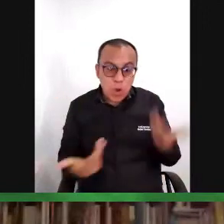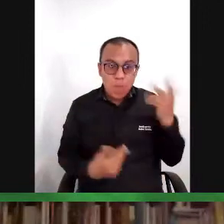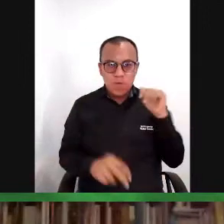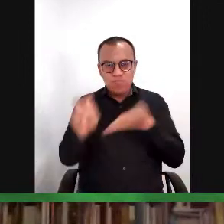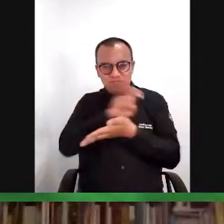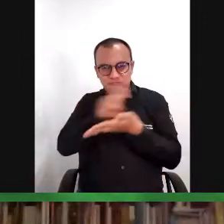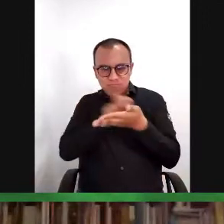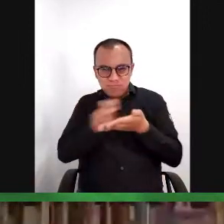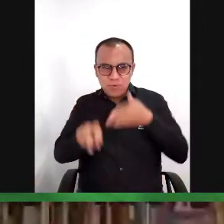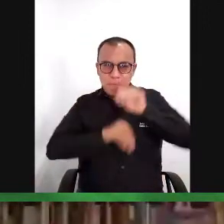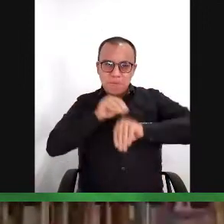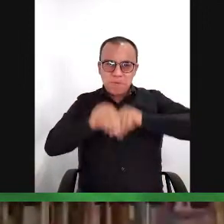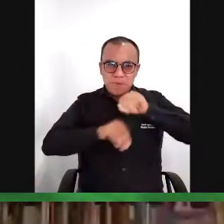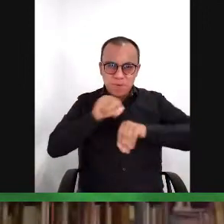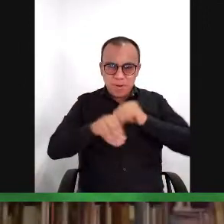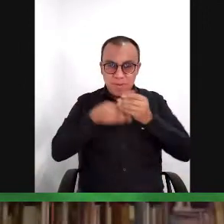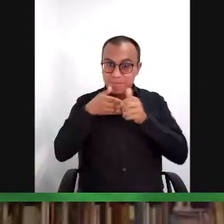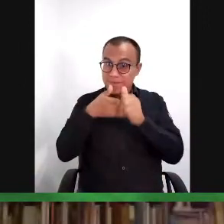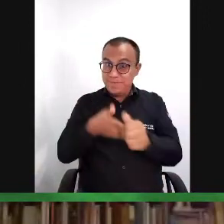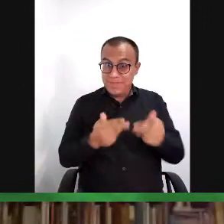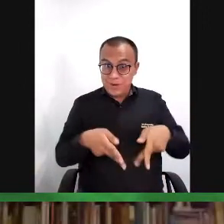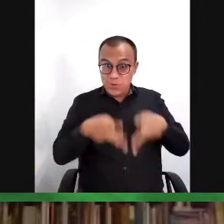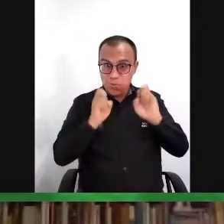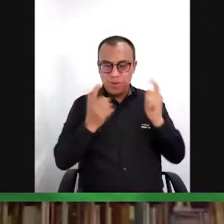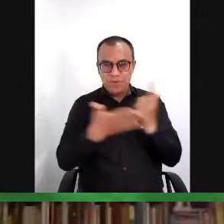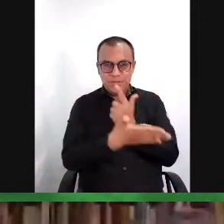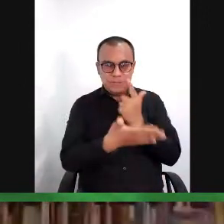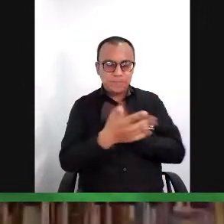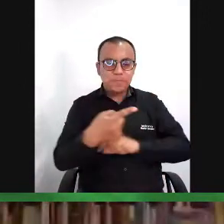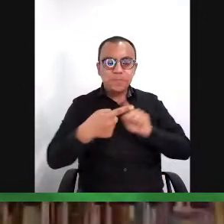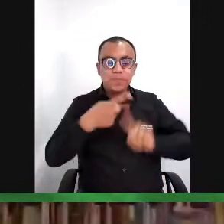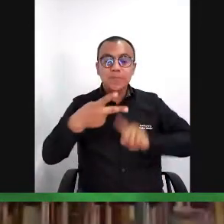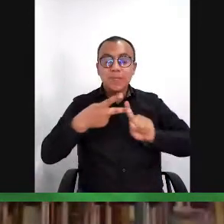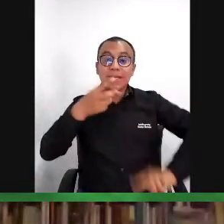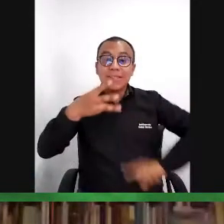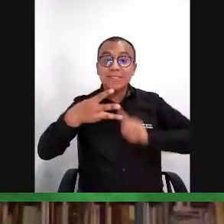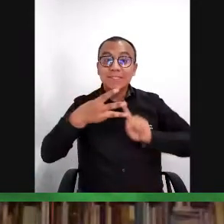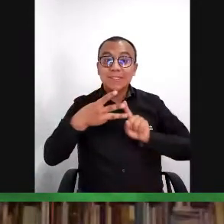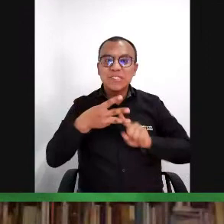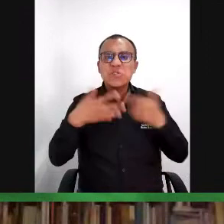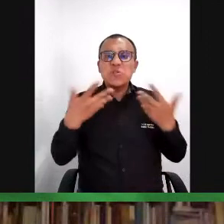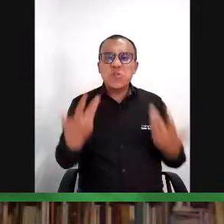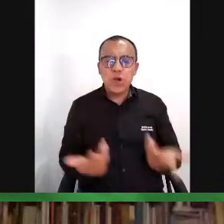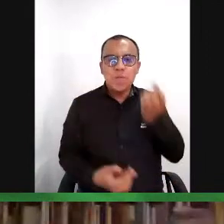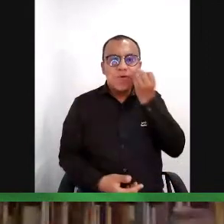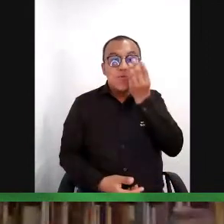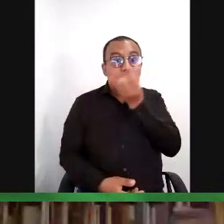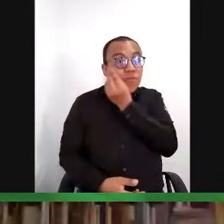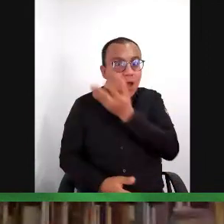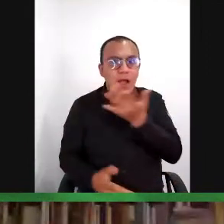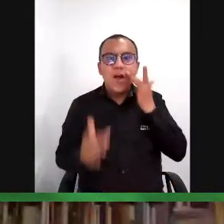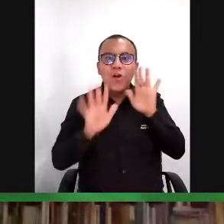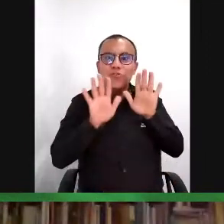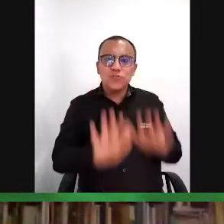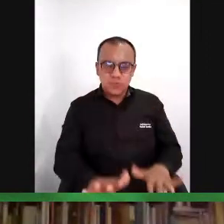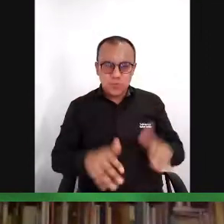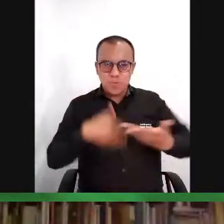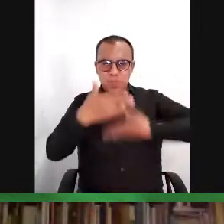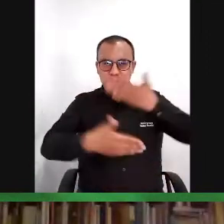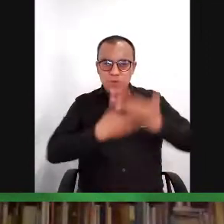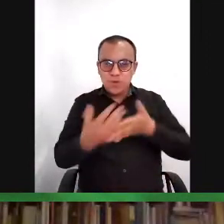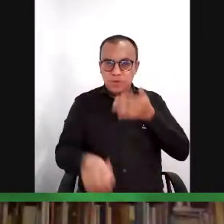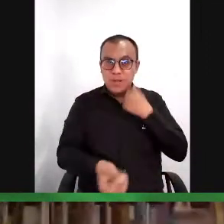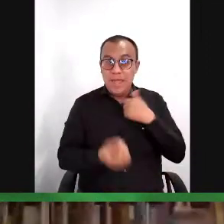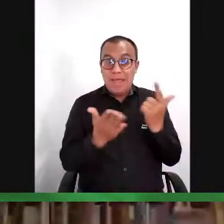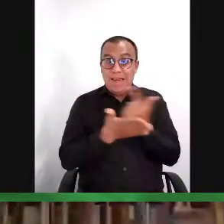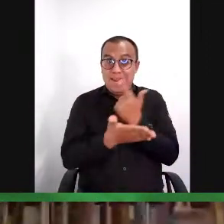y sobre el uso de la guía de Vecinos Inesperados. Y en el tercer momento estaremos hablando sobre la fauna silvestre y los efectos pedagógicos del libro ya